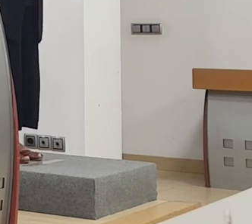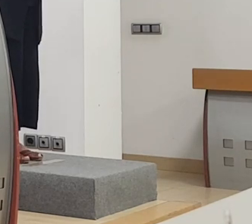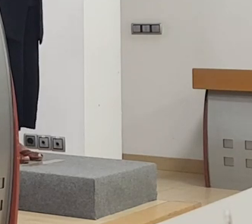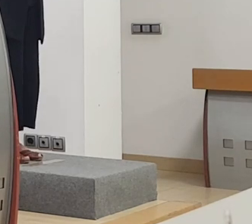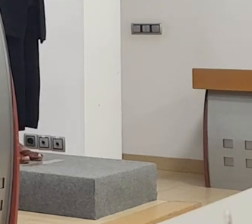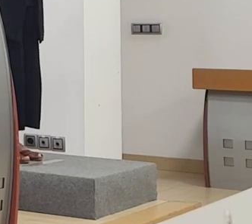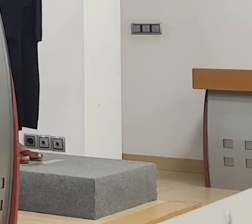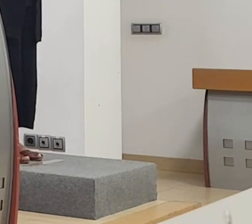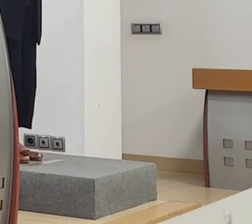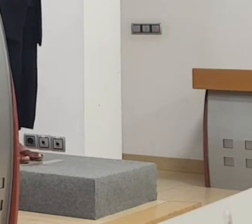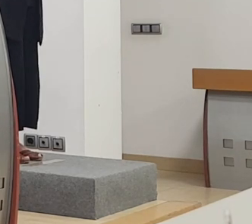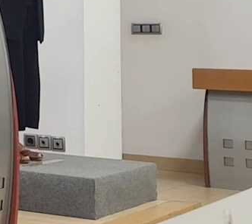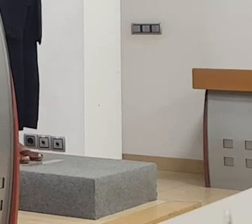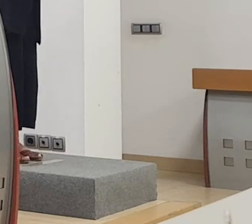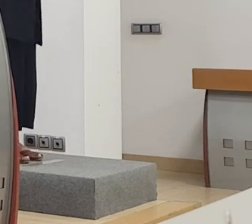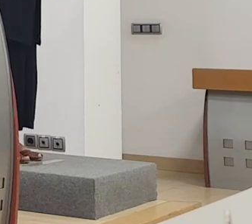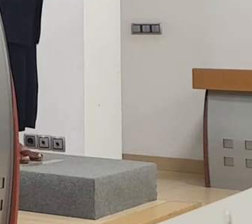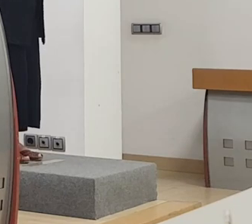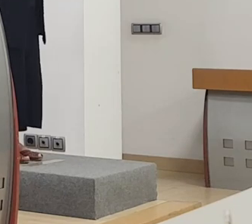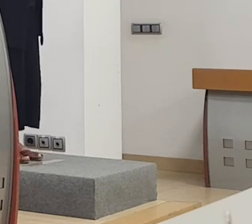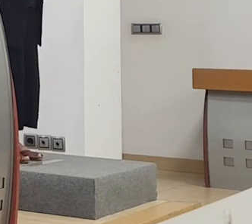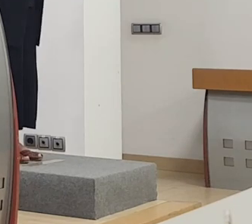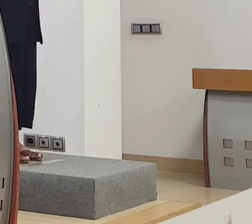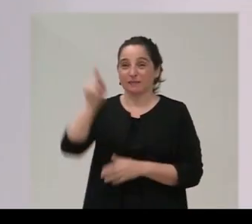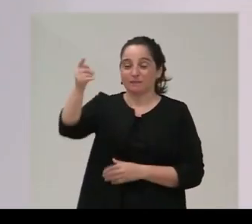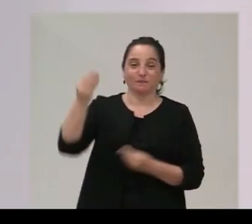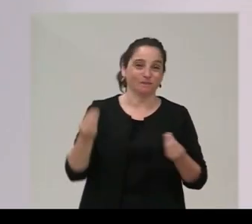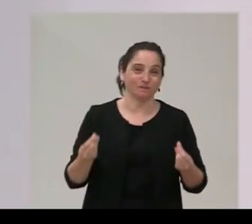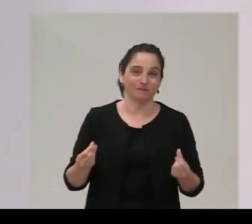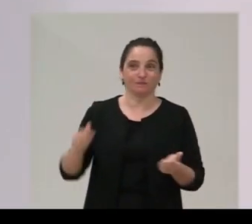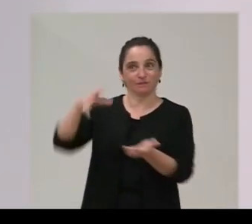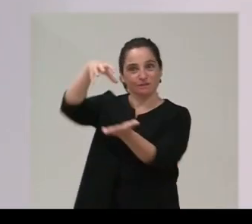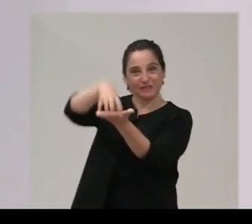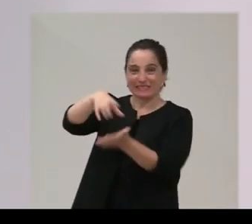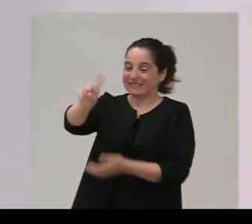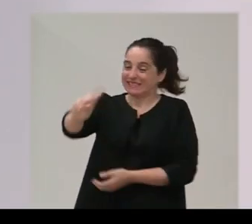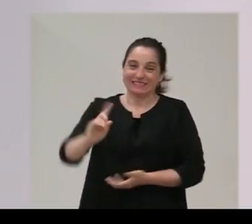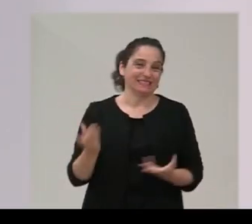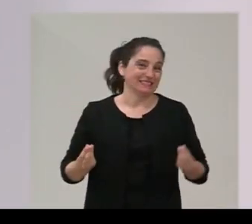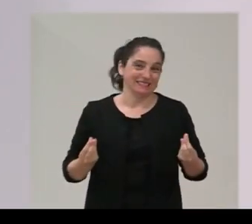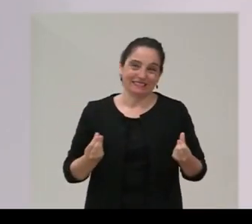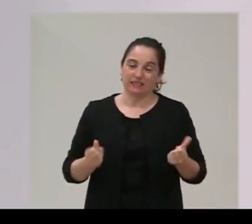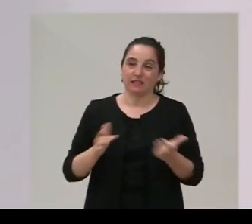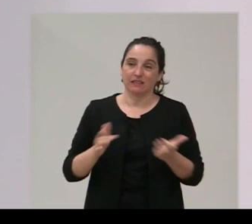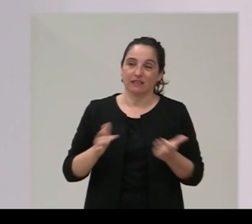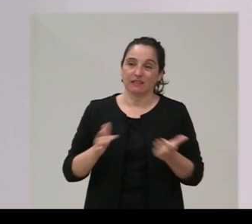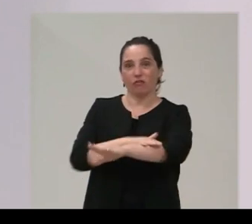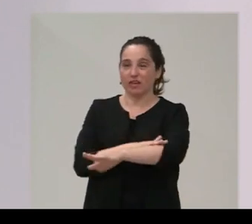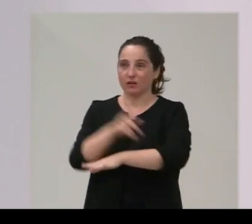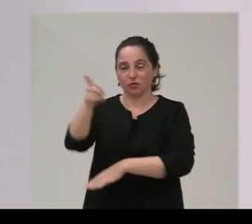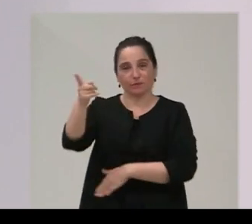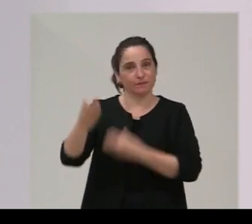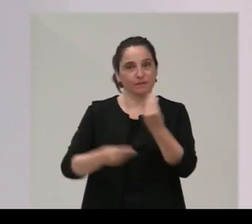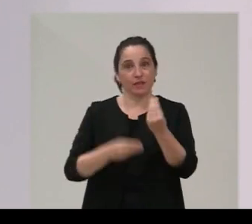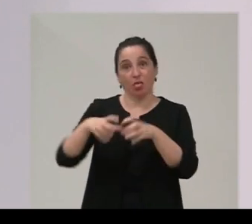que año tras año solicitábamos al gobierno de Cantabria que no debe de estar en pleno casco urbano incluso ya el gobierno tenía